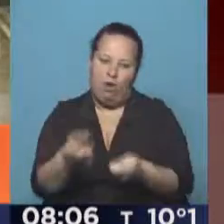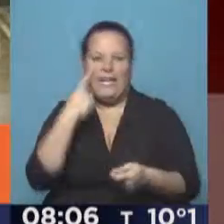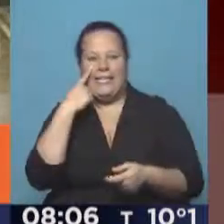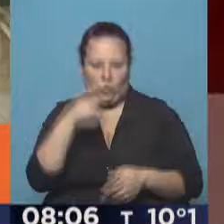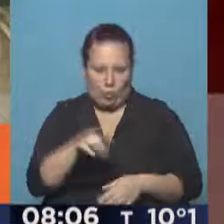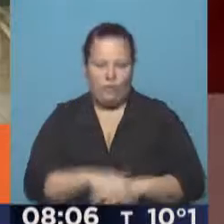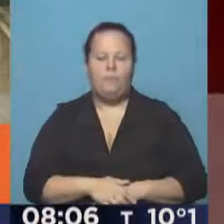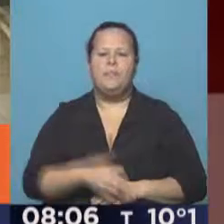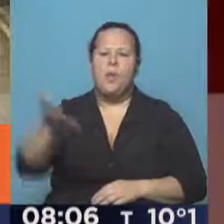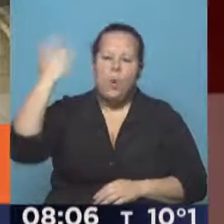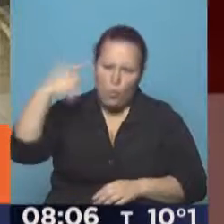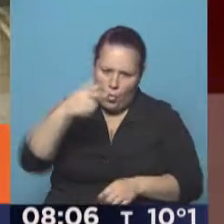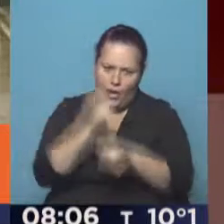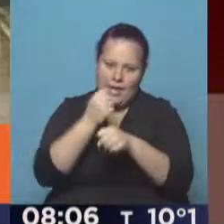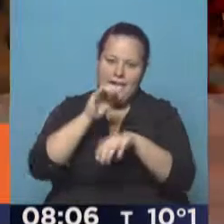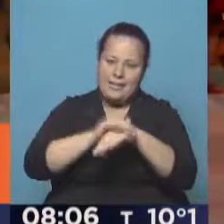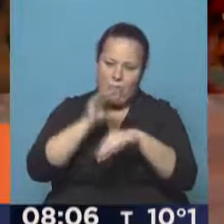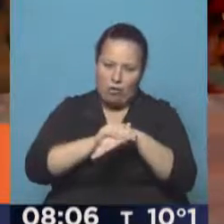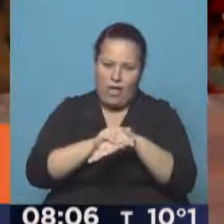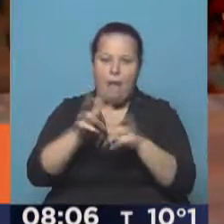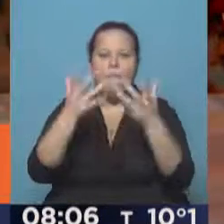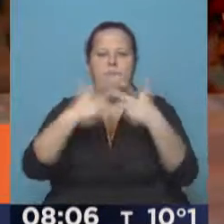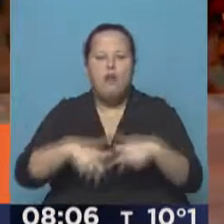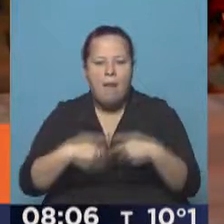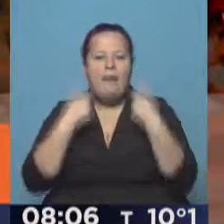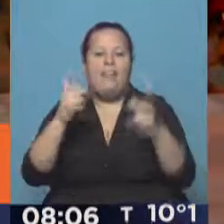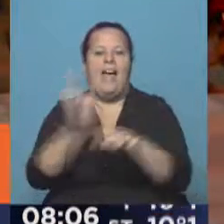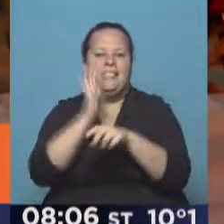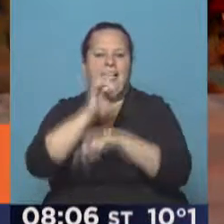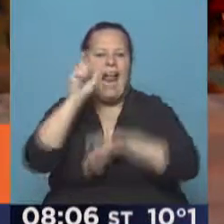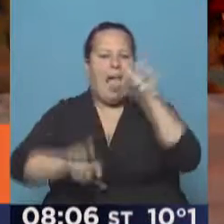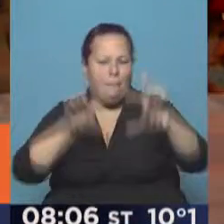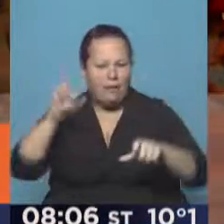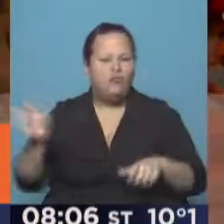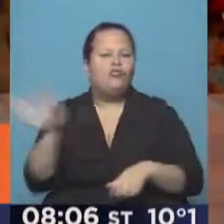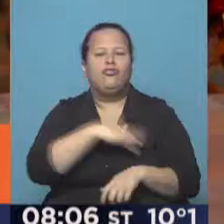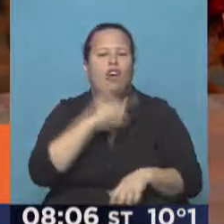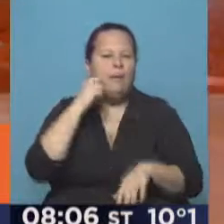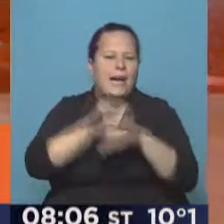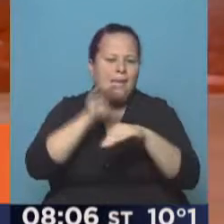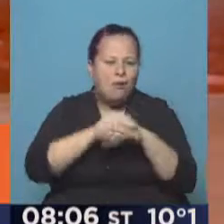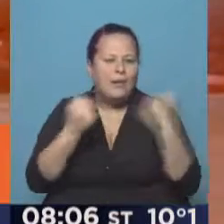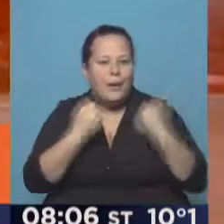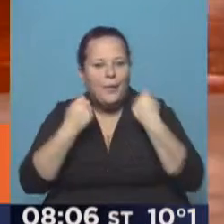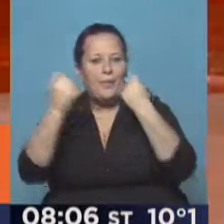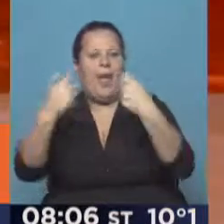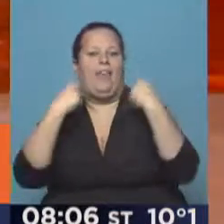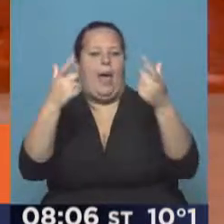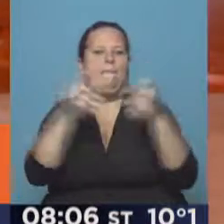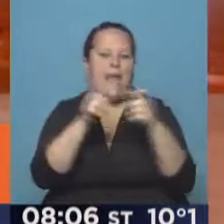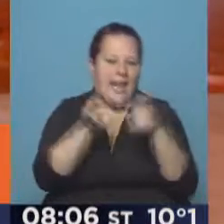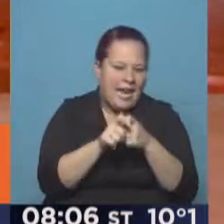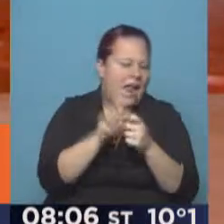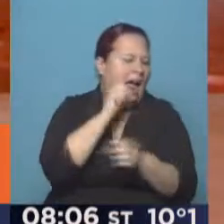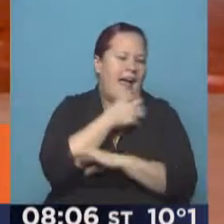instituto alejandra hace mucho tiempo que estás a cargo de este gran programa que se acercarle el cine a la gente ahí están todos los hombres responsables de llevar las películas